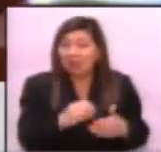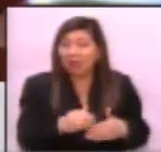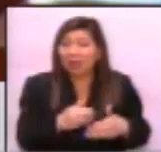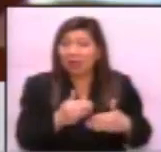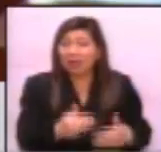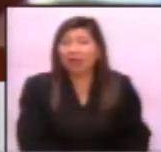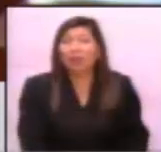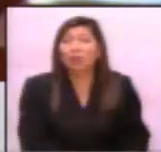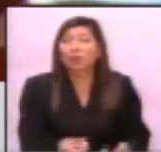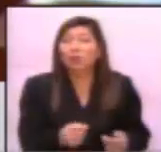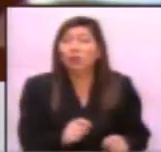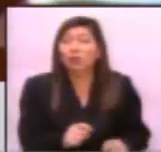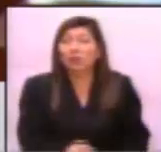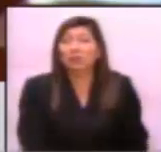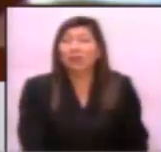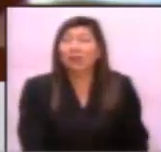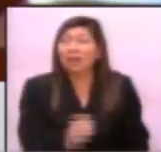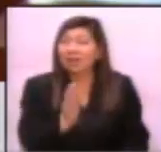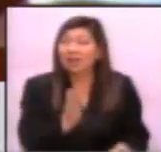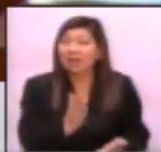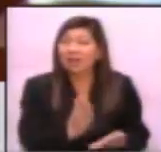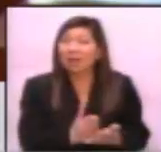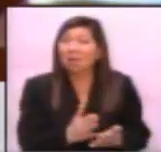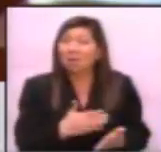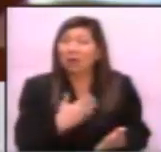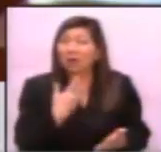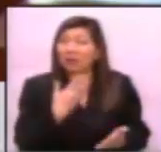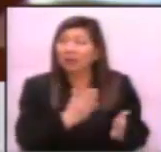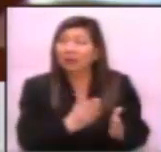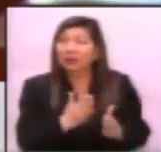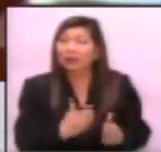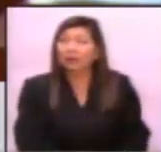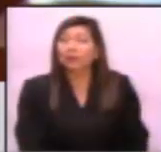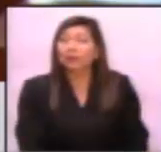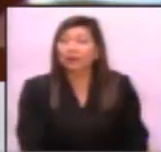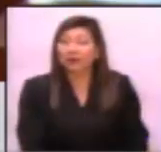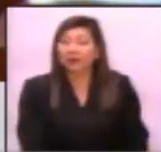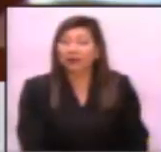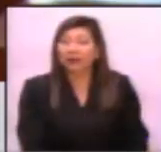plazos de suspensión o sanción que puedan ser coherentes.